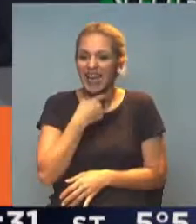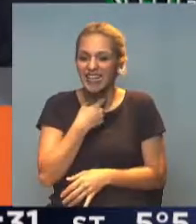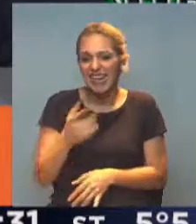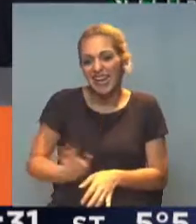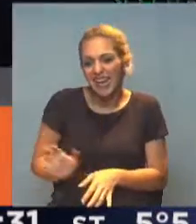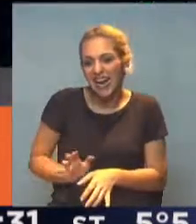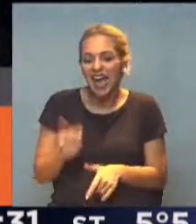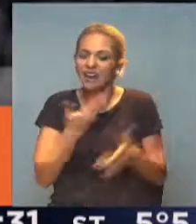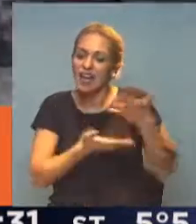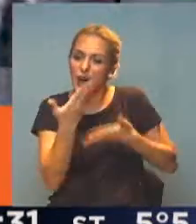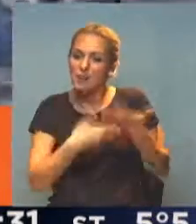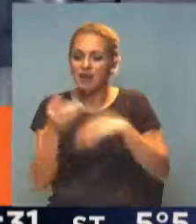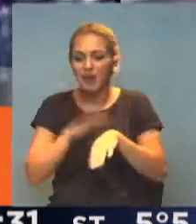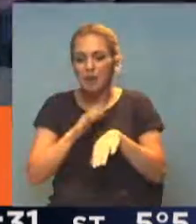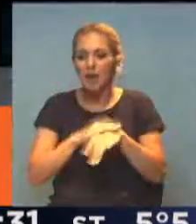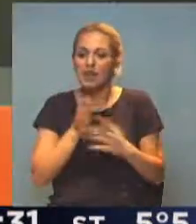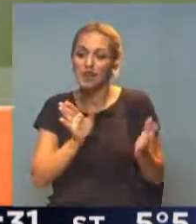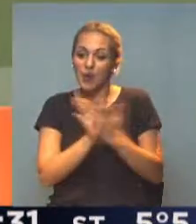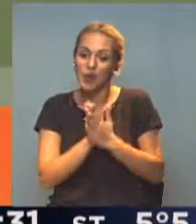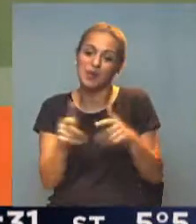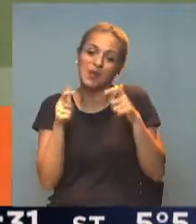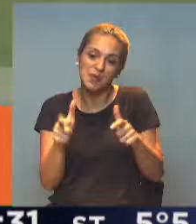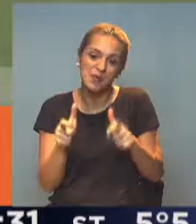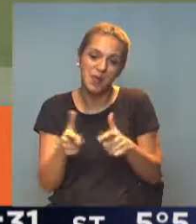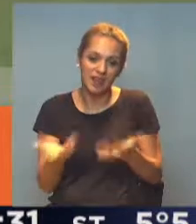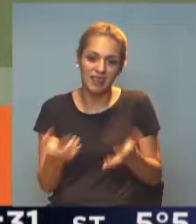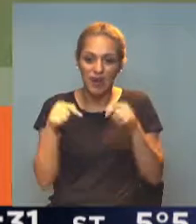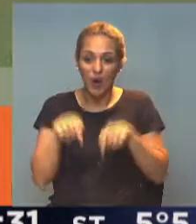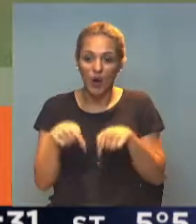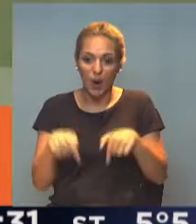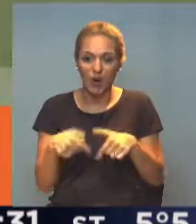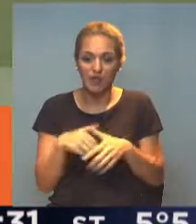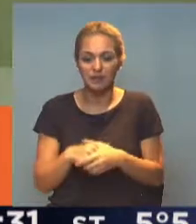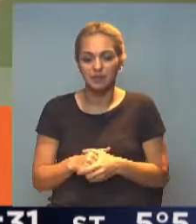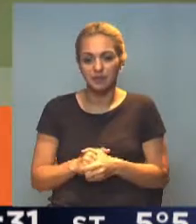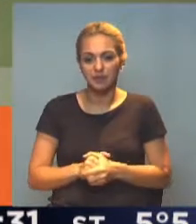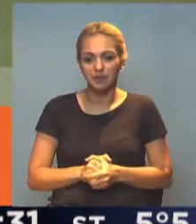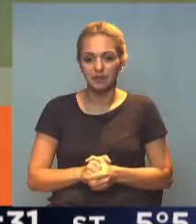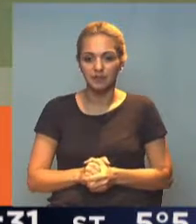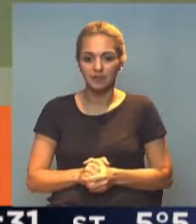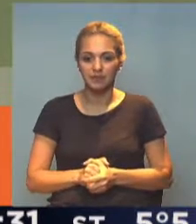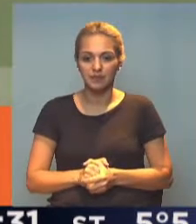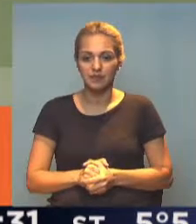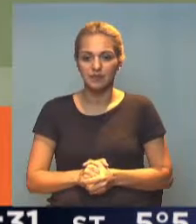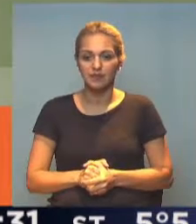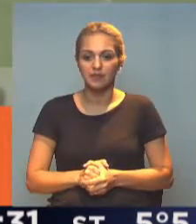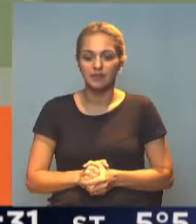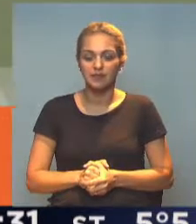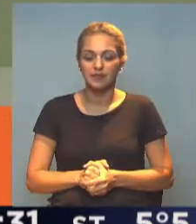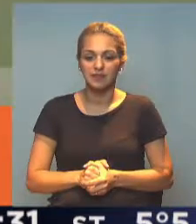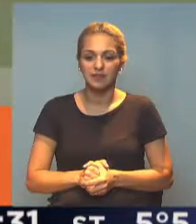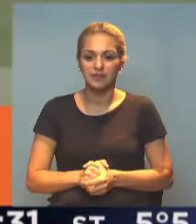compartir algo lindo como ese momento y por suerte se nos dio. La tiene Gabriel Gómez, el hijo de Gomito, que acaba de ingresar, acaba de debutar. Momento